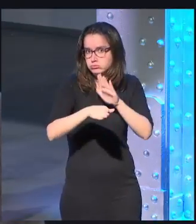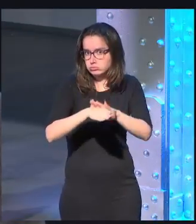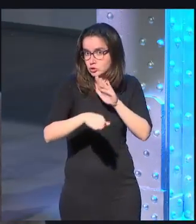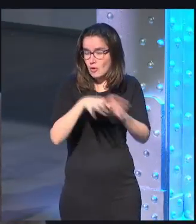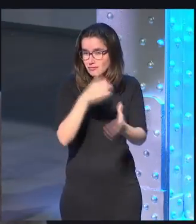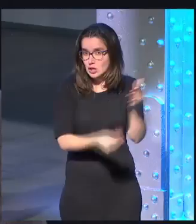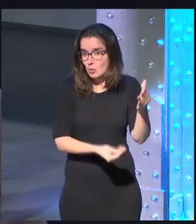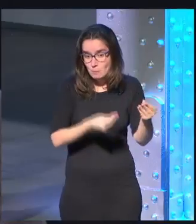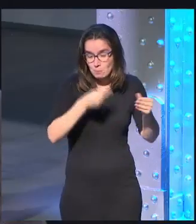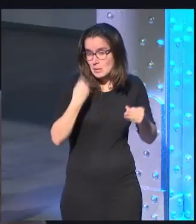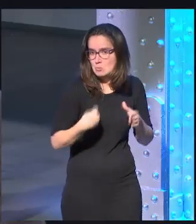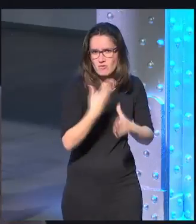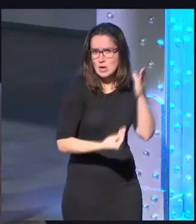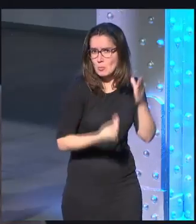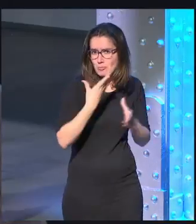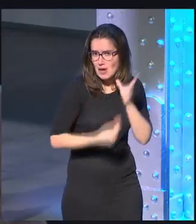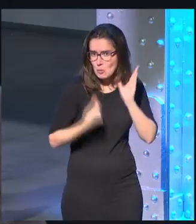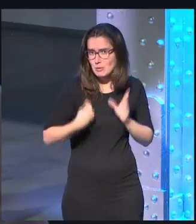final,